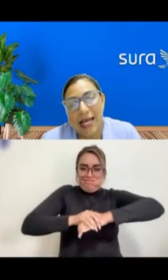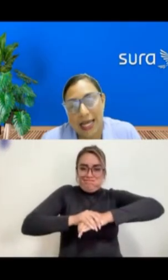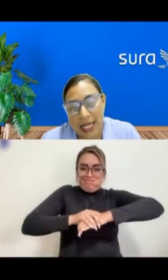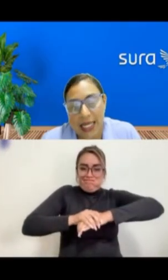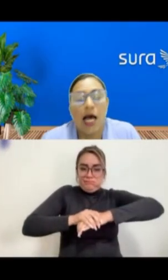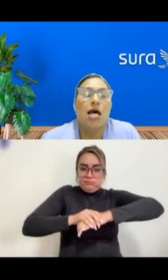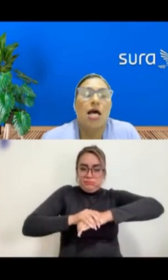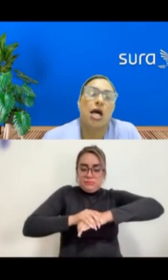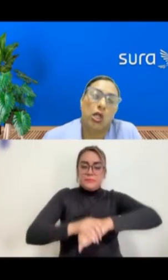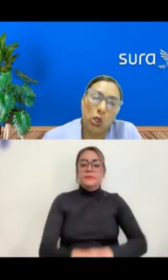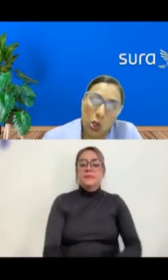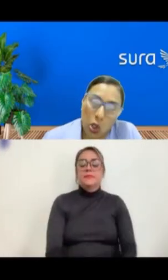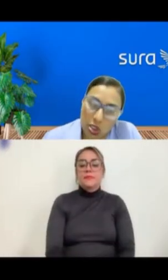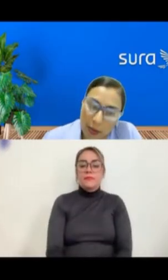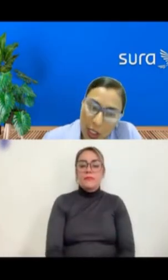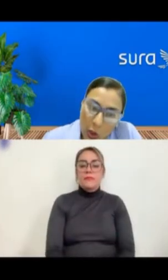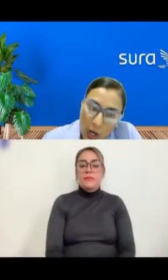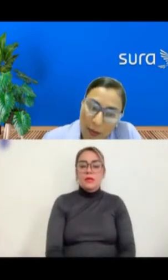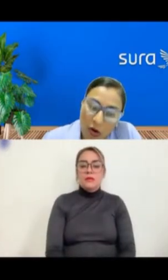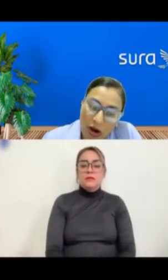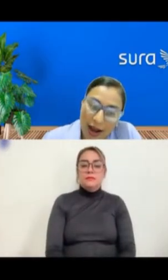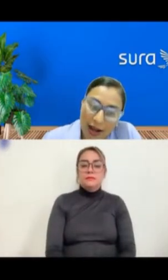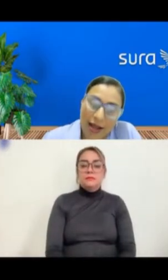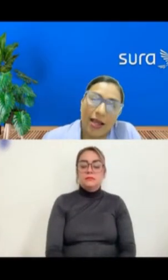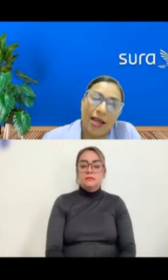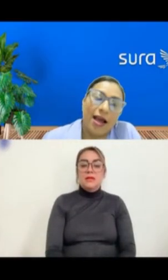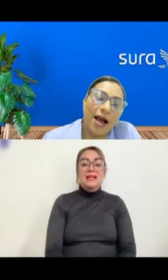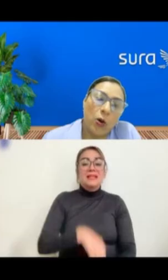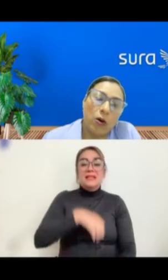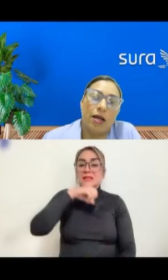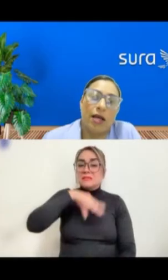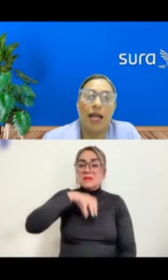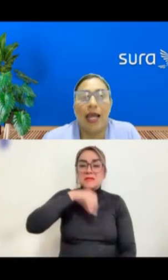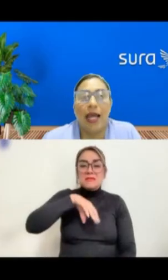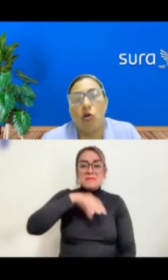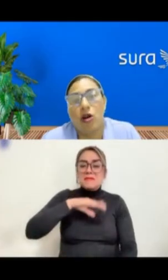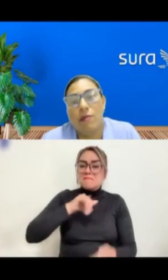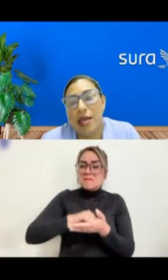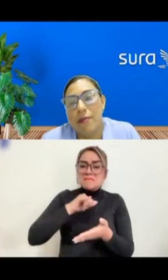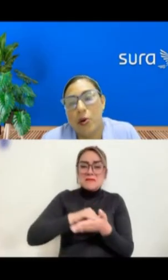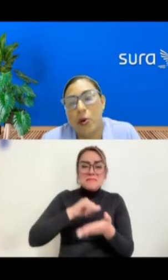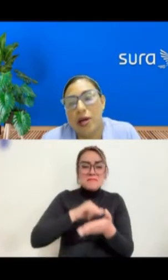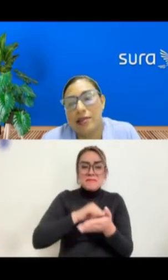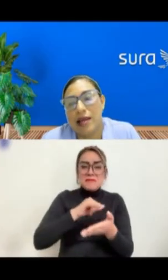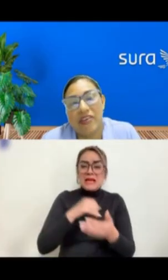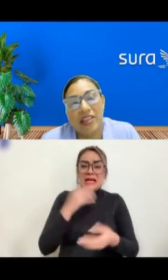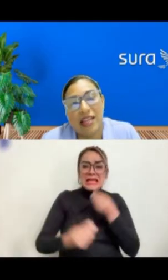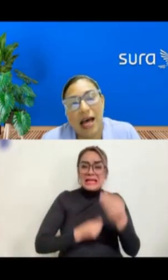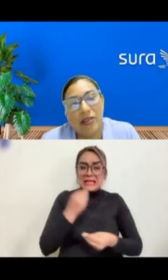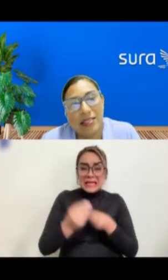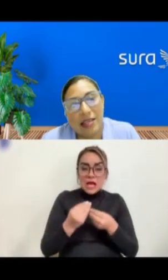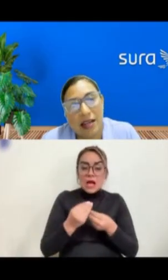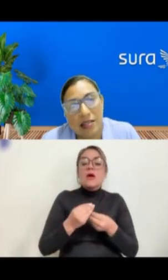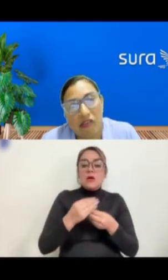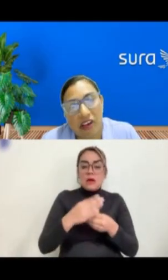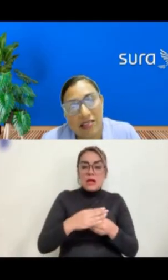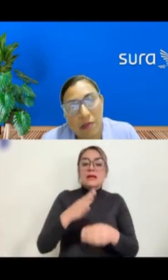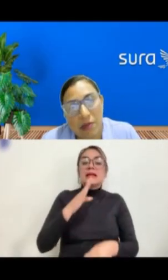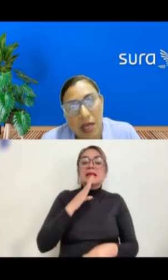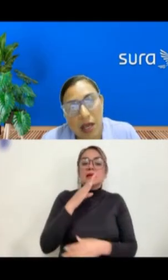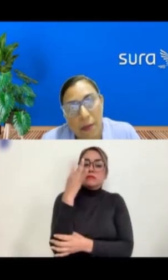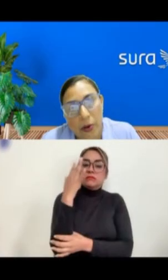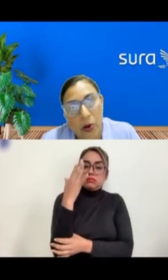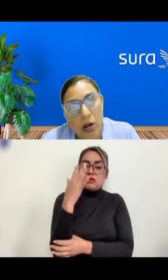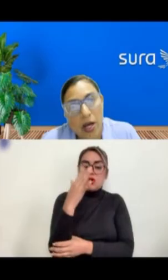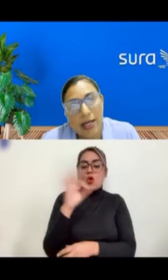sobre esa herida. No se me detuvo la hemorragia, ¿qué hago? Elevo el miembro que está afectado, es decir, que si